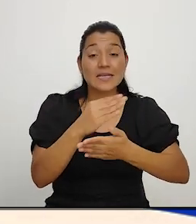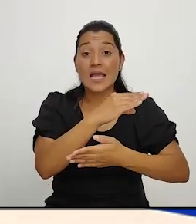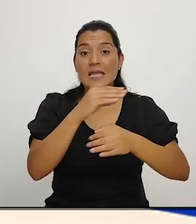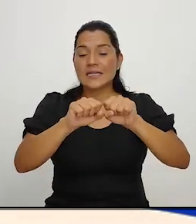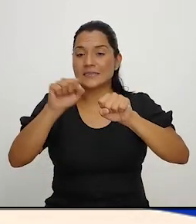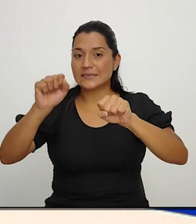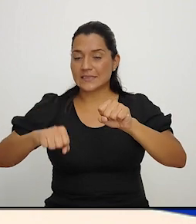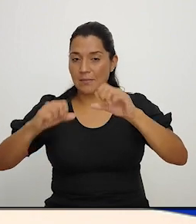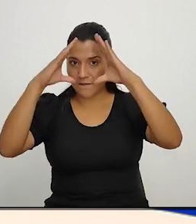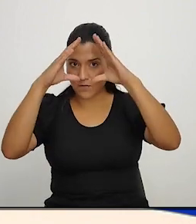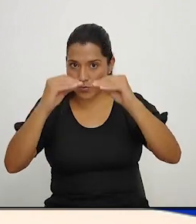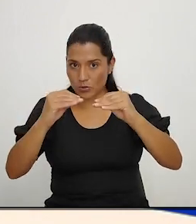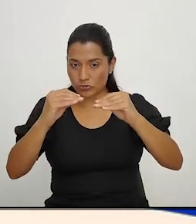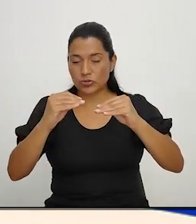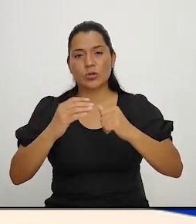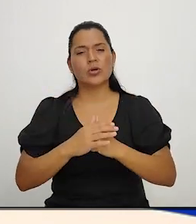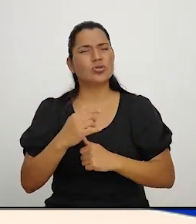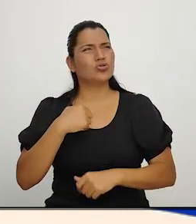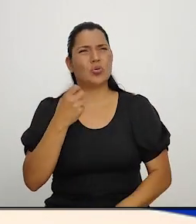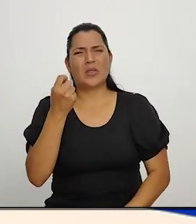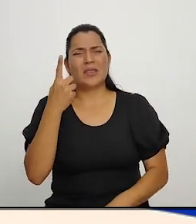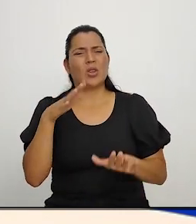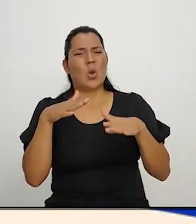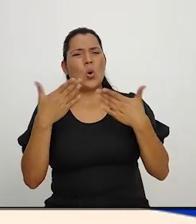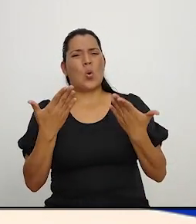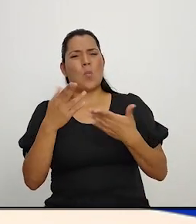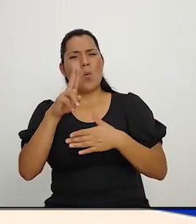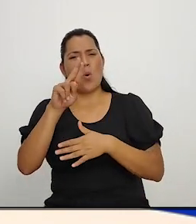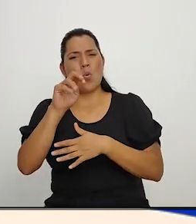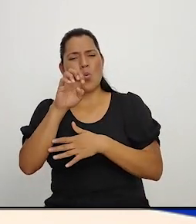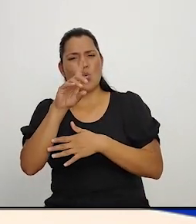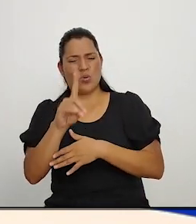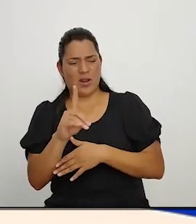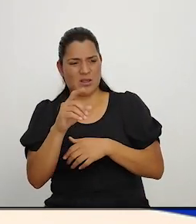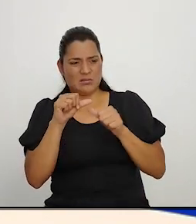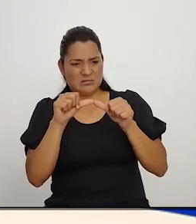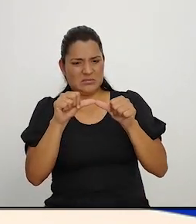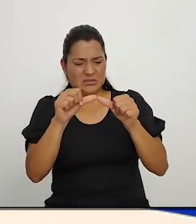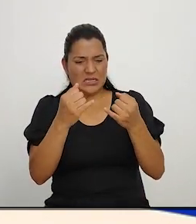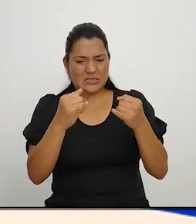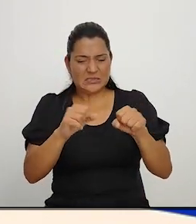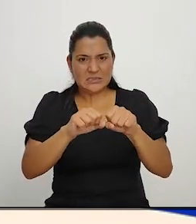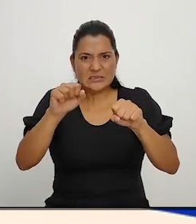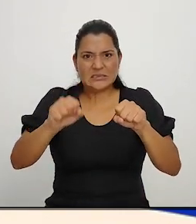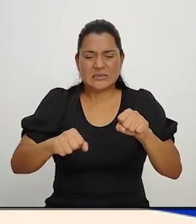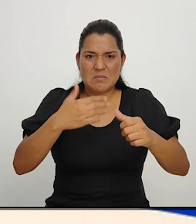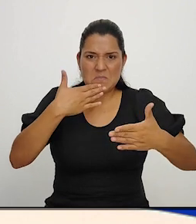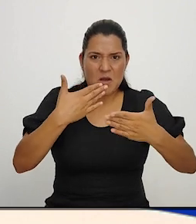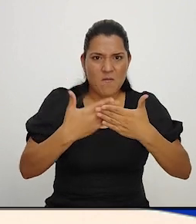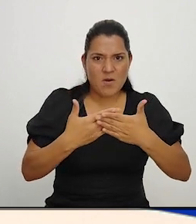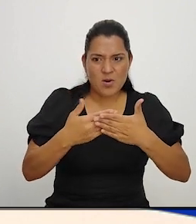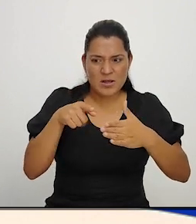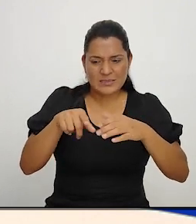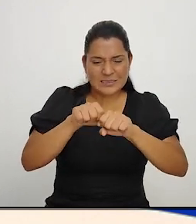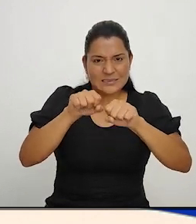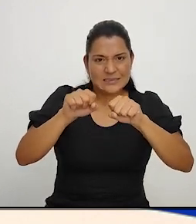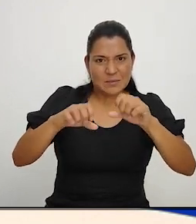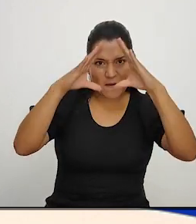información no concibo como la unet se ha gestionado sin un sistema eficiente de información